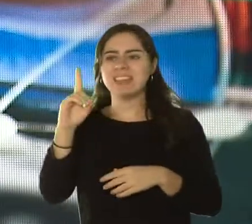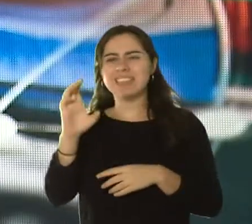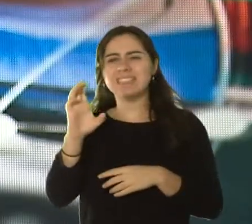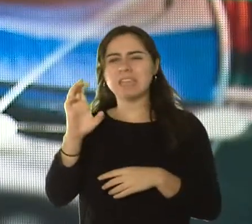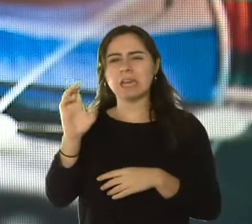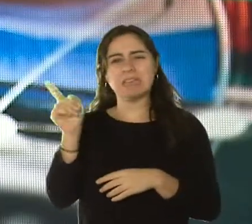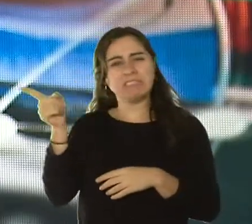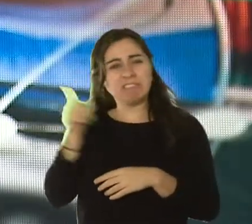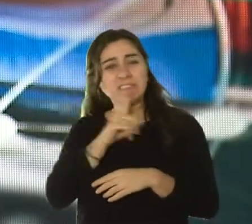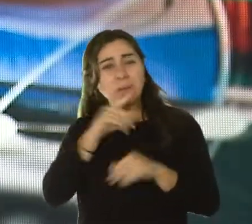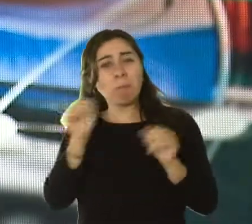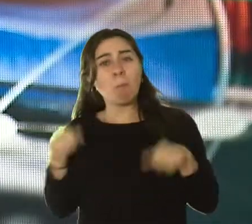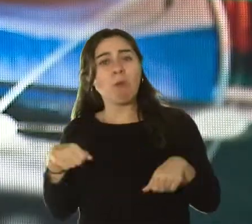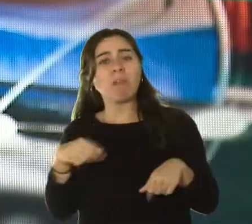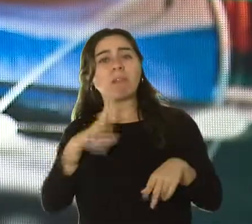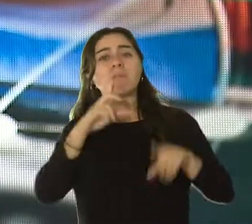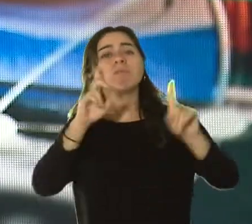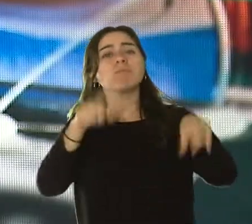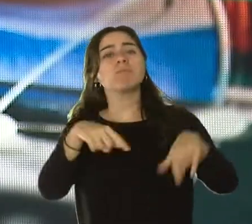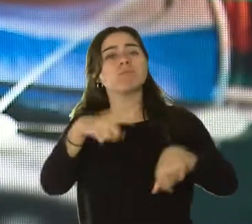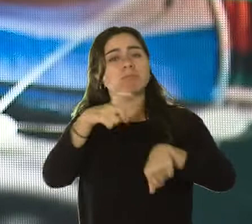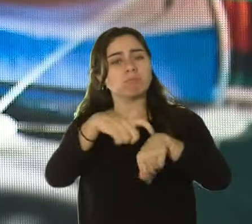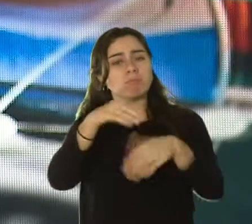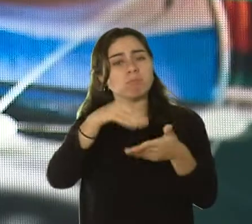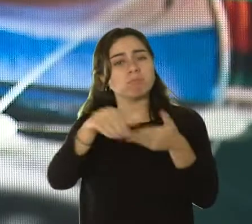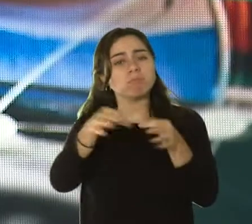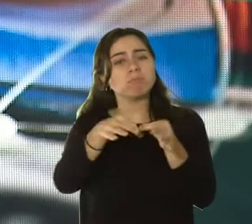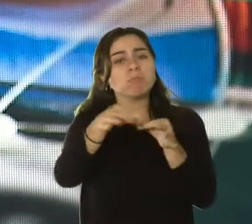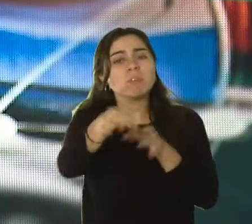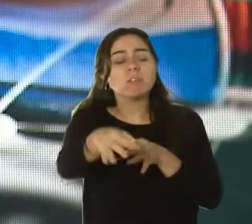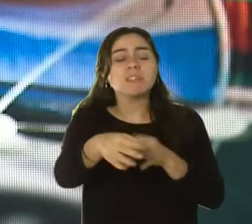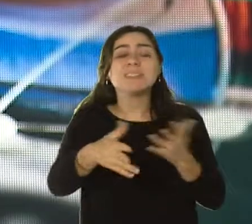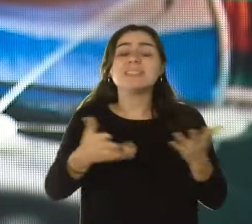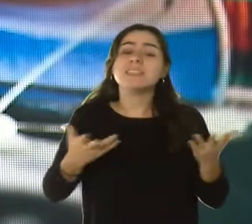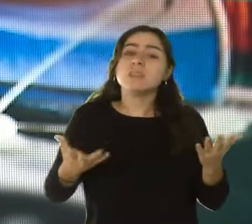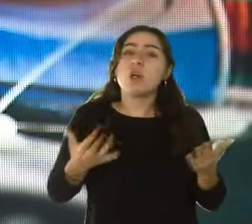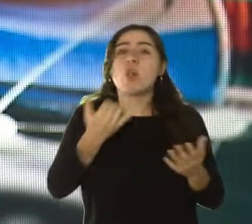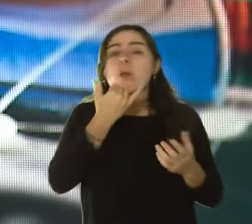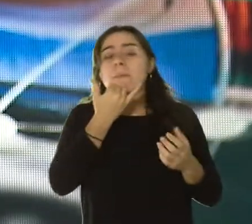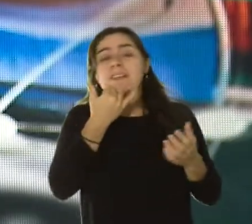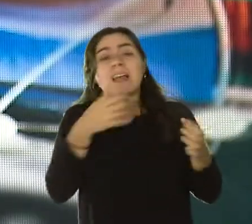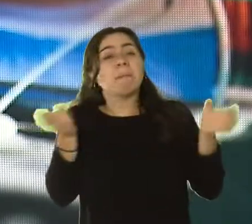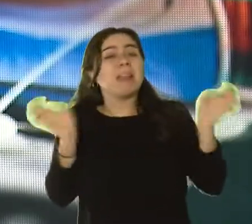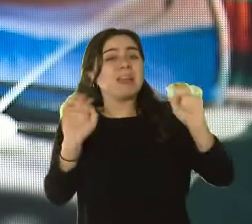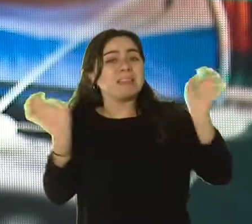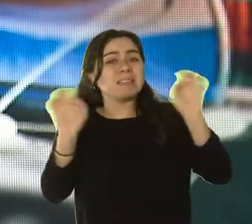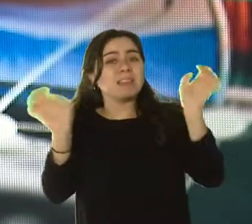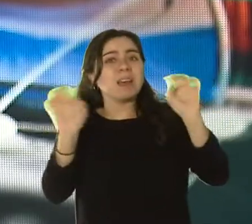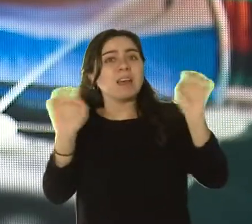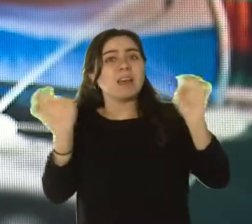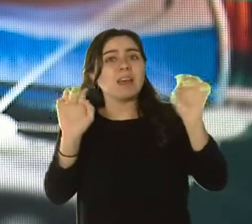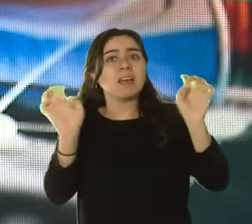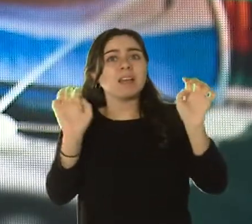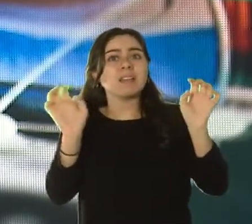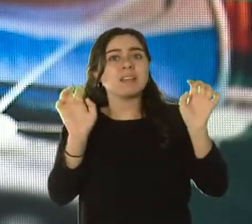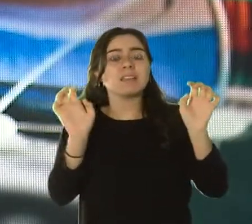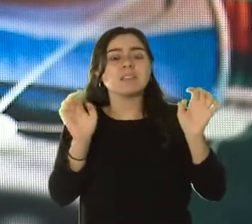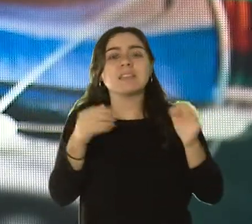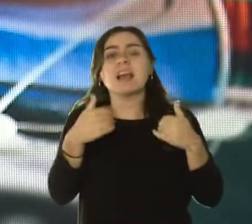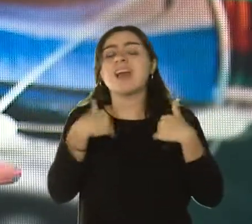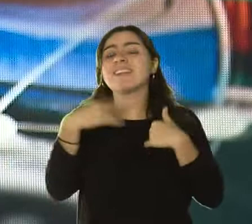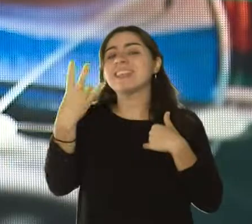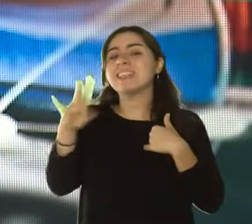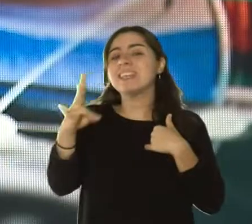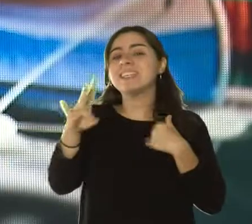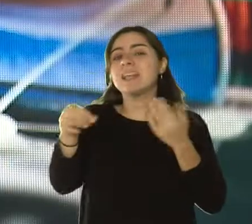hacer este tipo de decretos. Y obviamente, bajo el color de la emergencia, son como, bueno, el decreto tiene como 17 páginas que habla